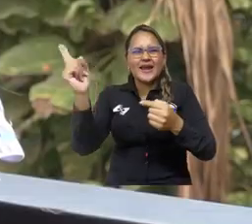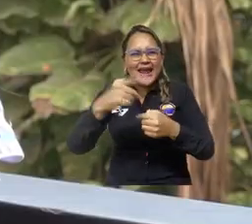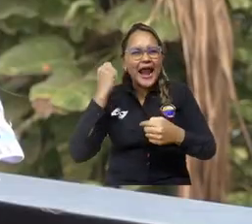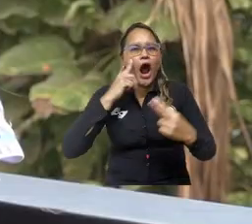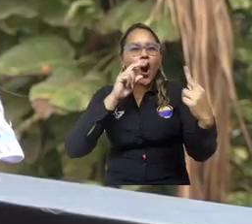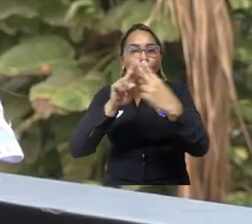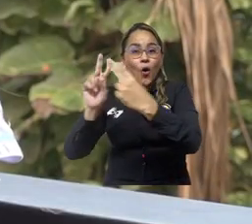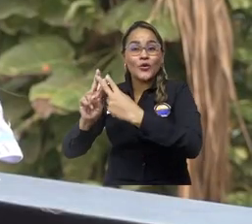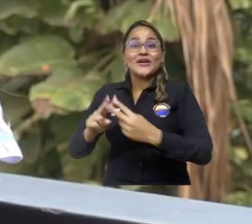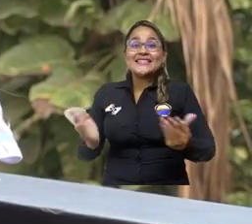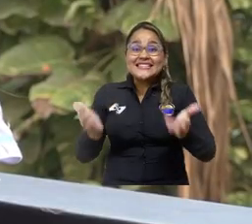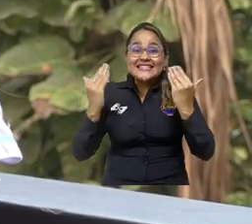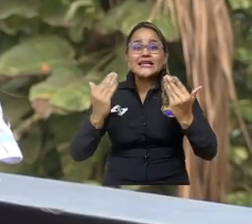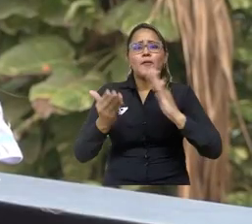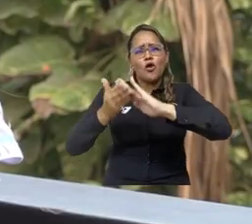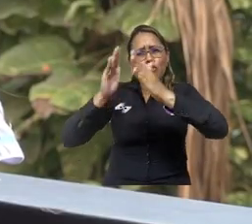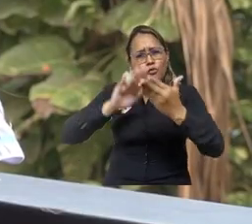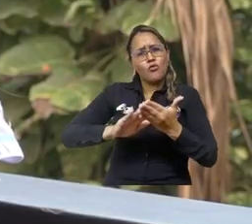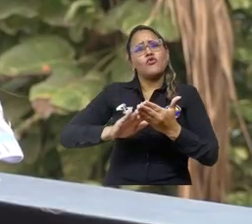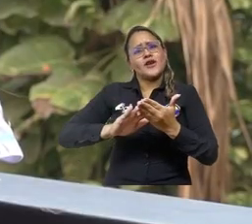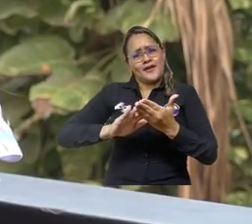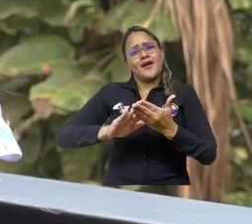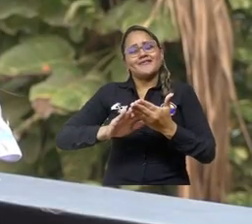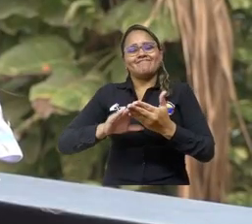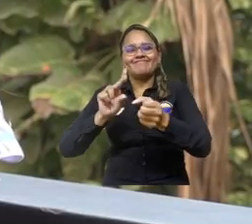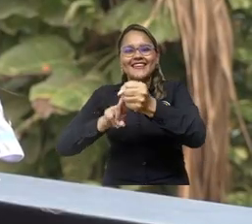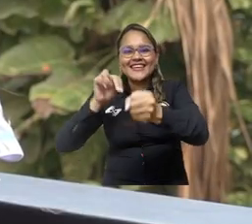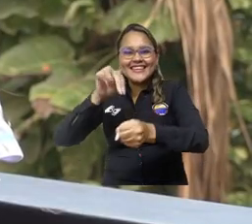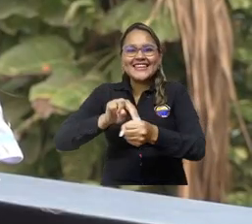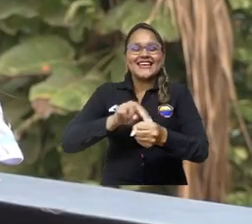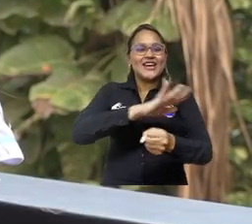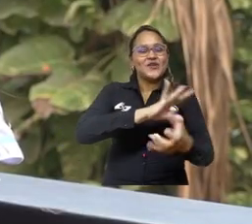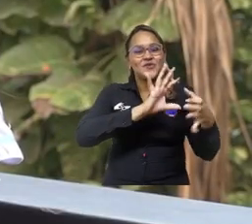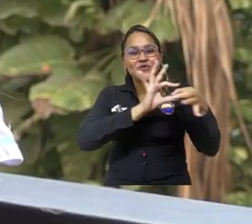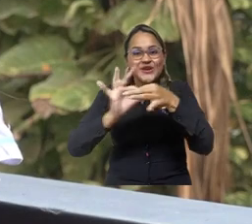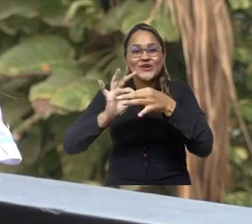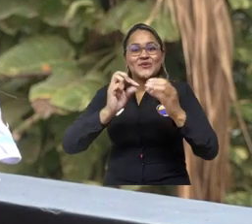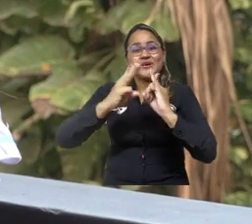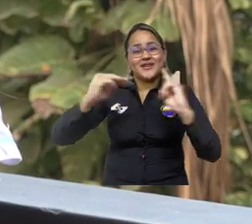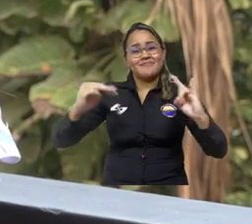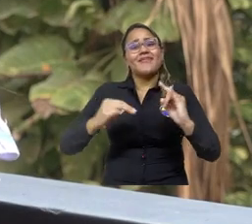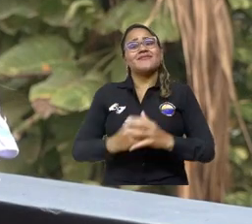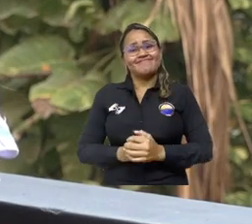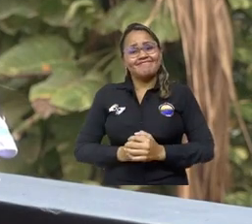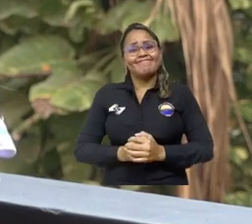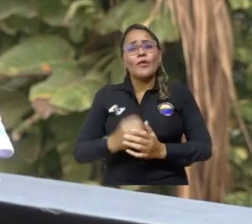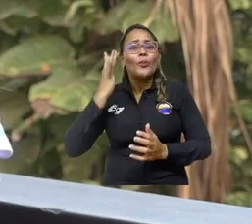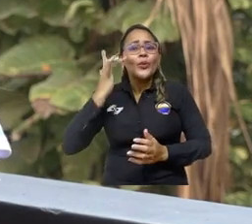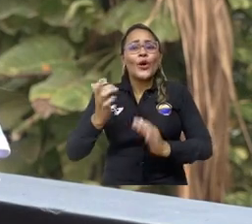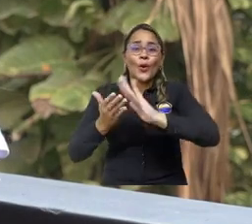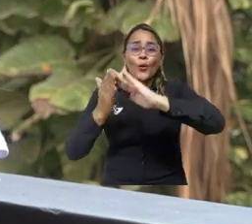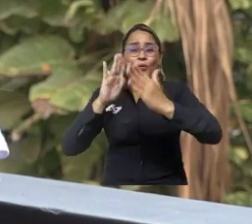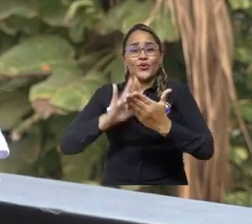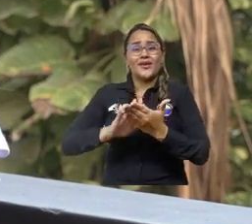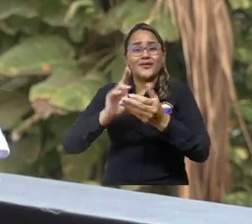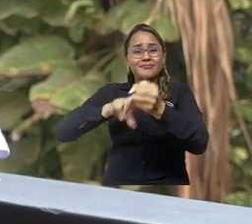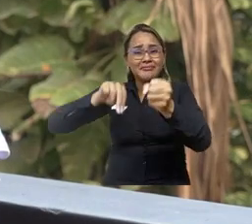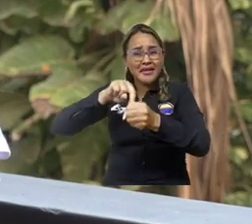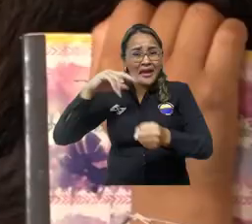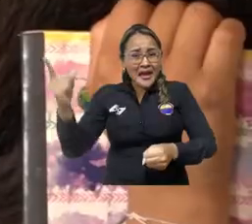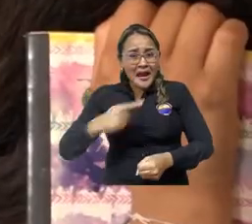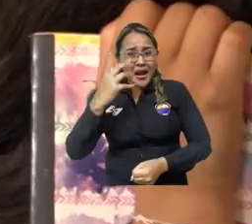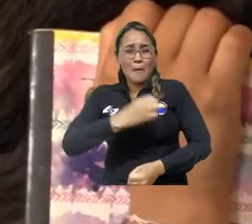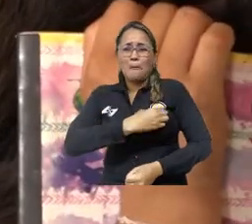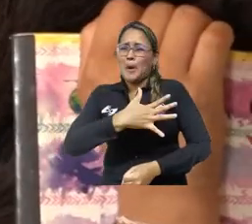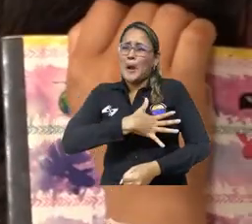conocidos. Excelente alianza entre la comunidad indígena y con la universidad, porque las comunidades